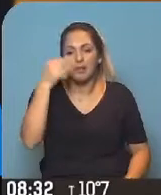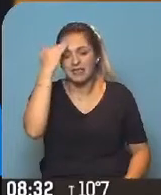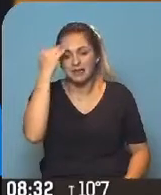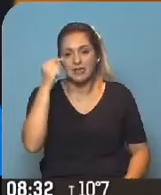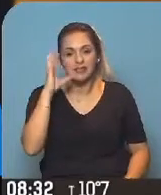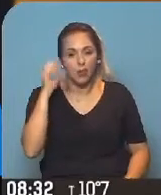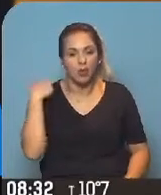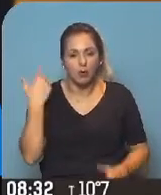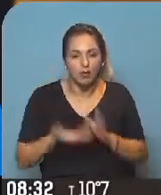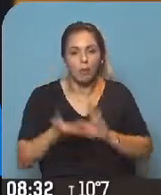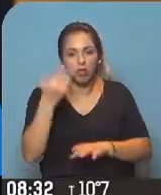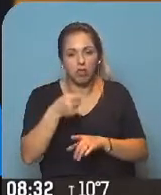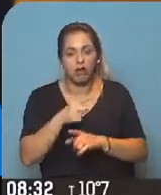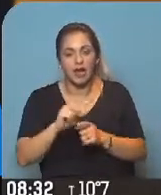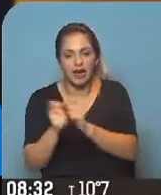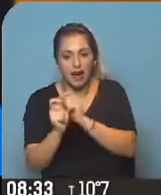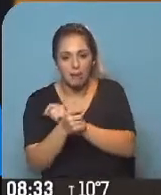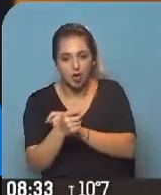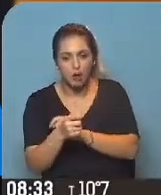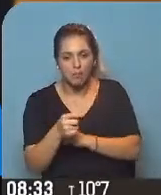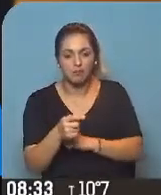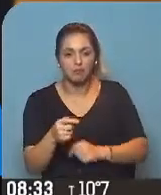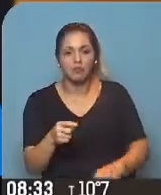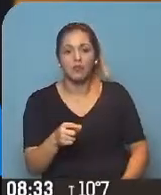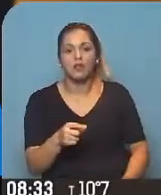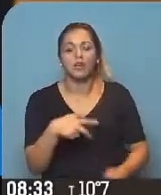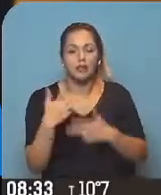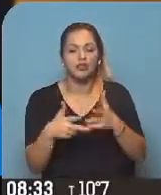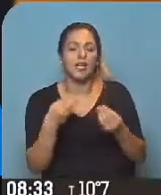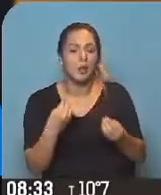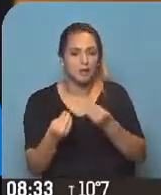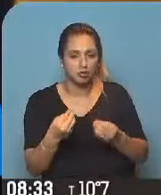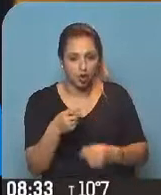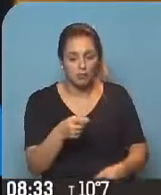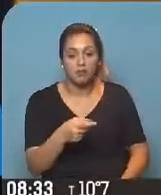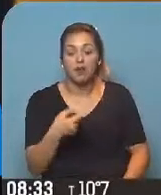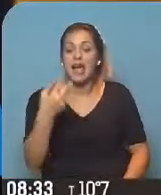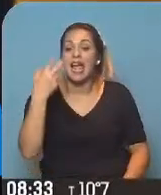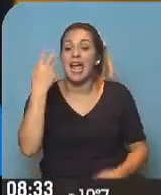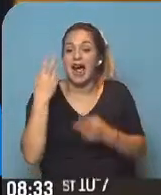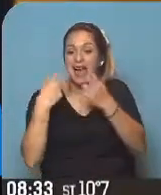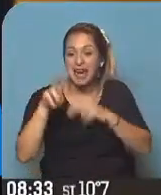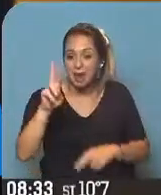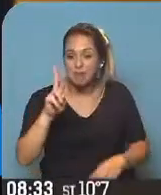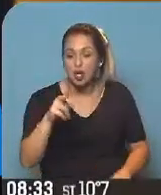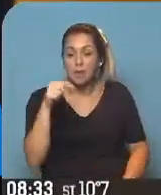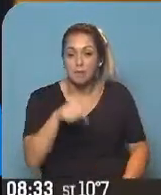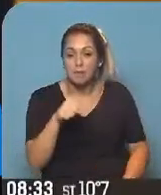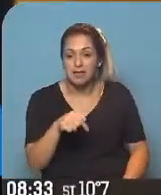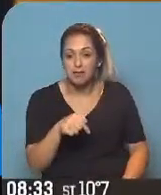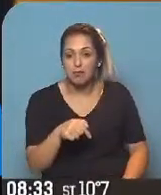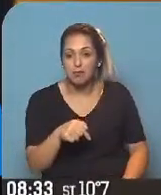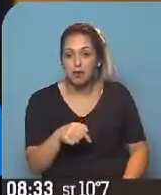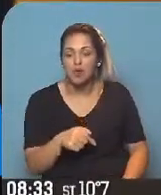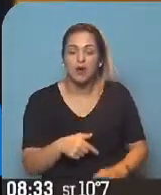cepo cambiario o sea lo que se hizo o lo que ocurrió fue llevar el tipo de cambio actual a lo que era